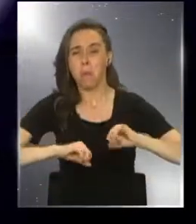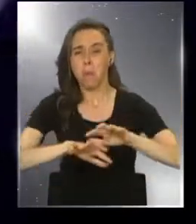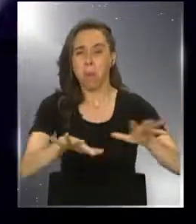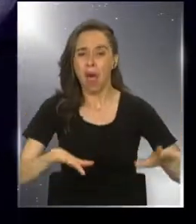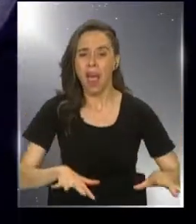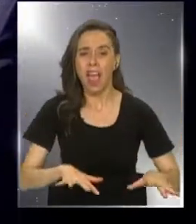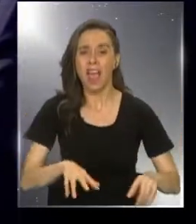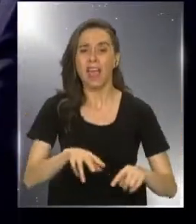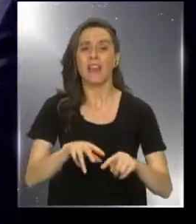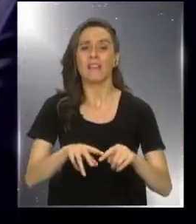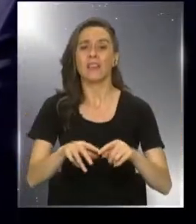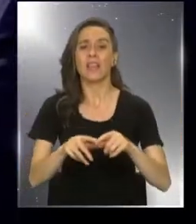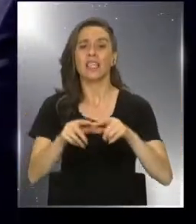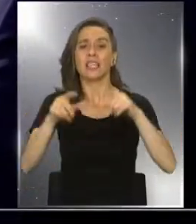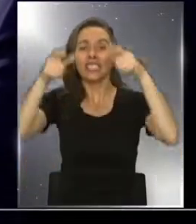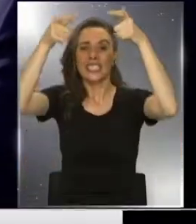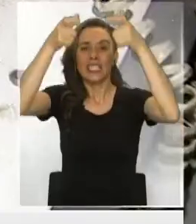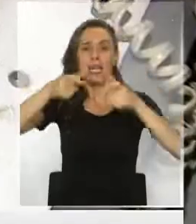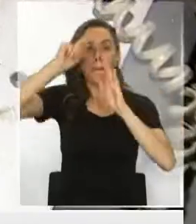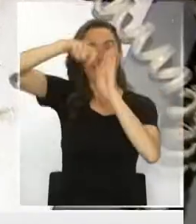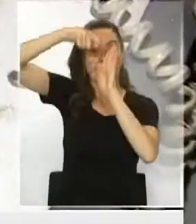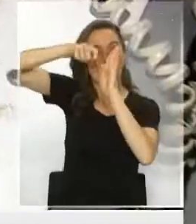una cantidad de cintas que habían ahí